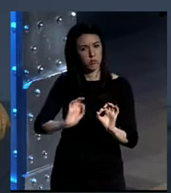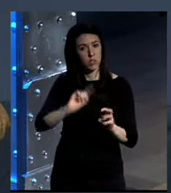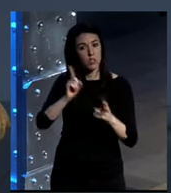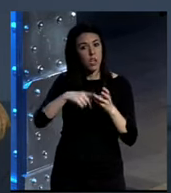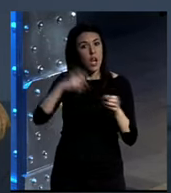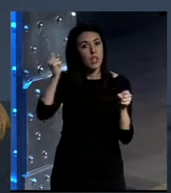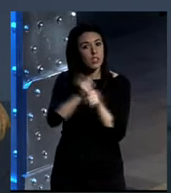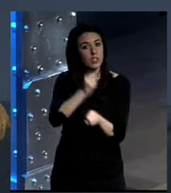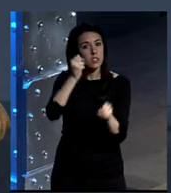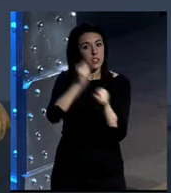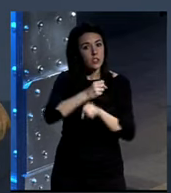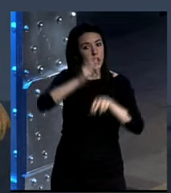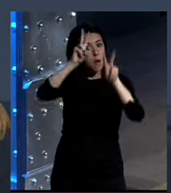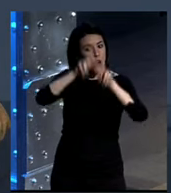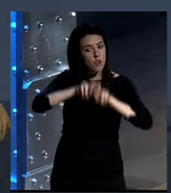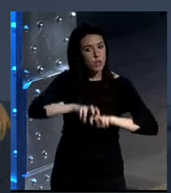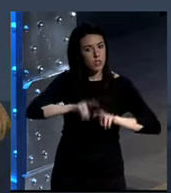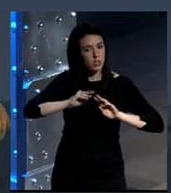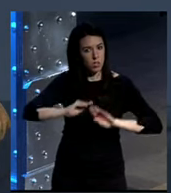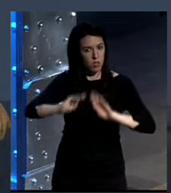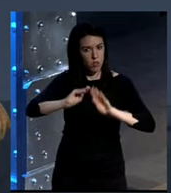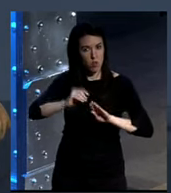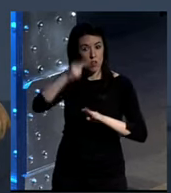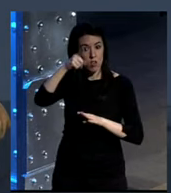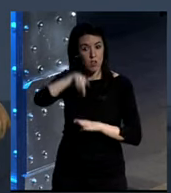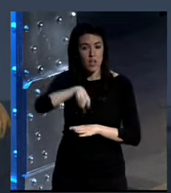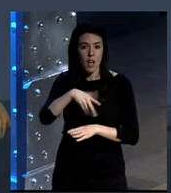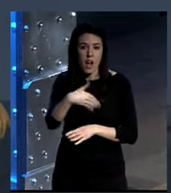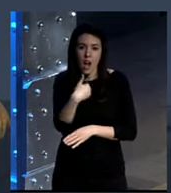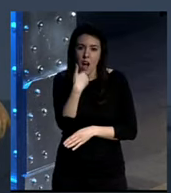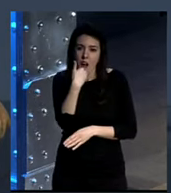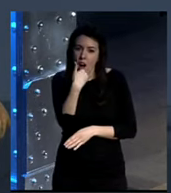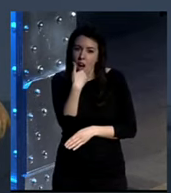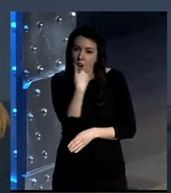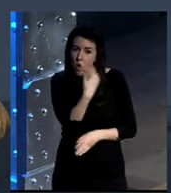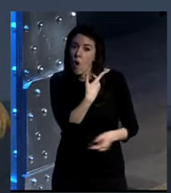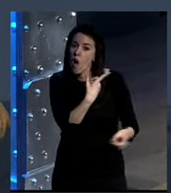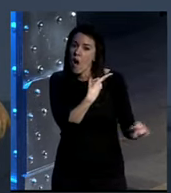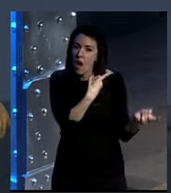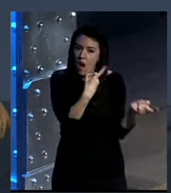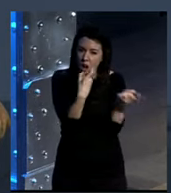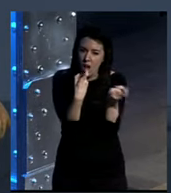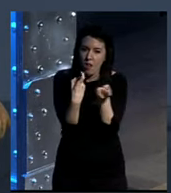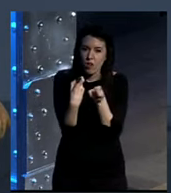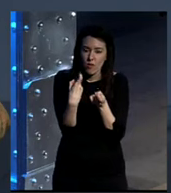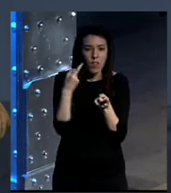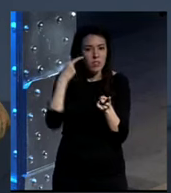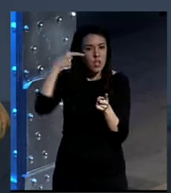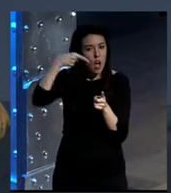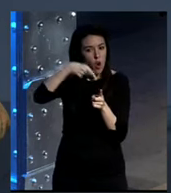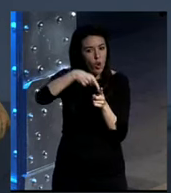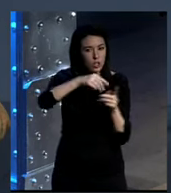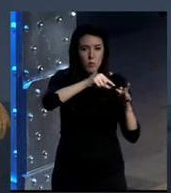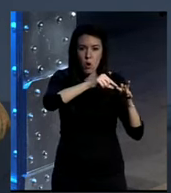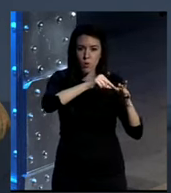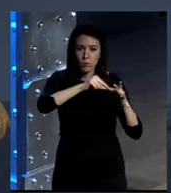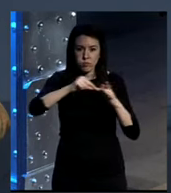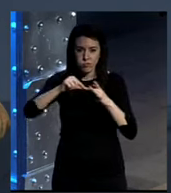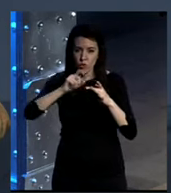labor investigadora y ese algo que es necesario tener para poder liderar con